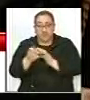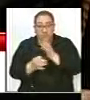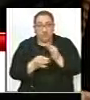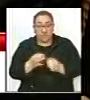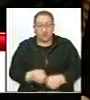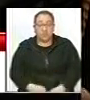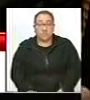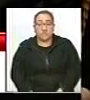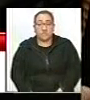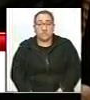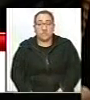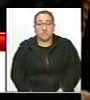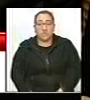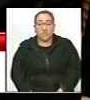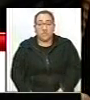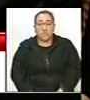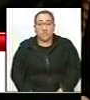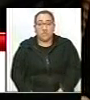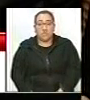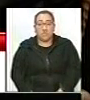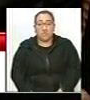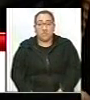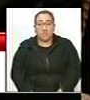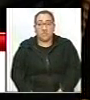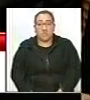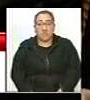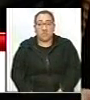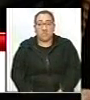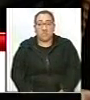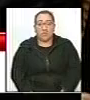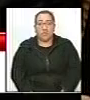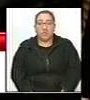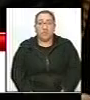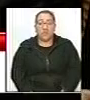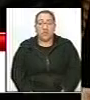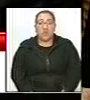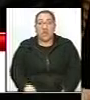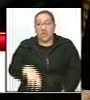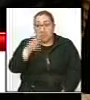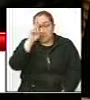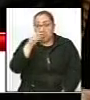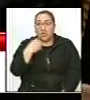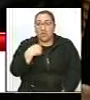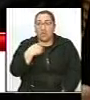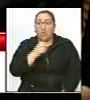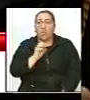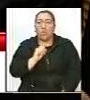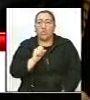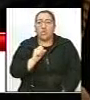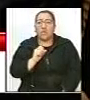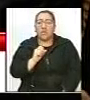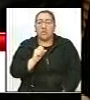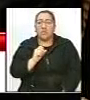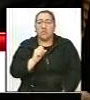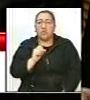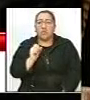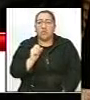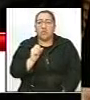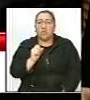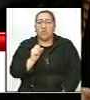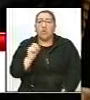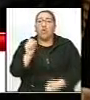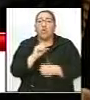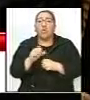El tercer punto que quería coordinar era sobre el tema. El Estado peruano tiene un contrato con la Unión Europea o con países